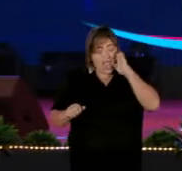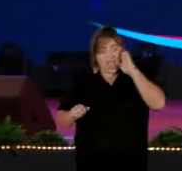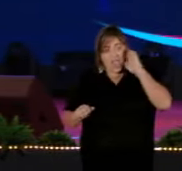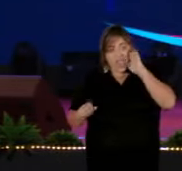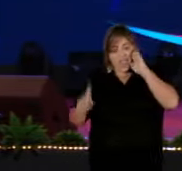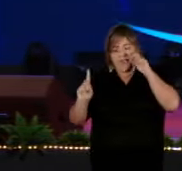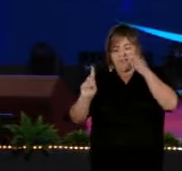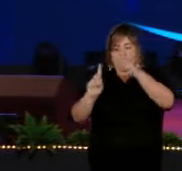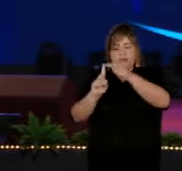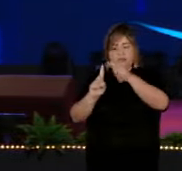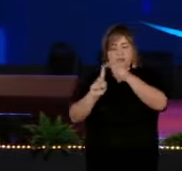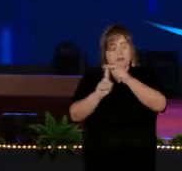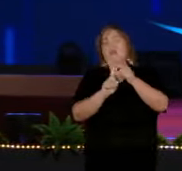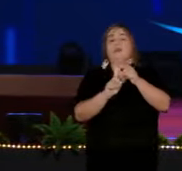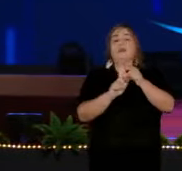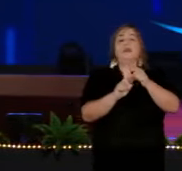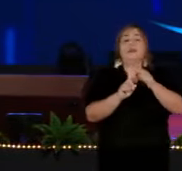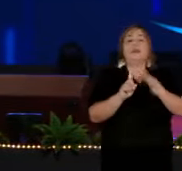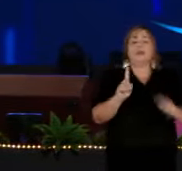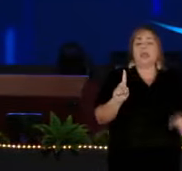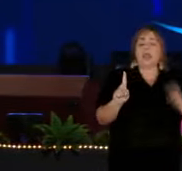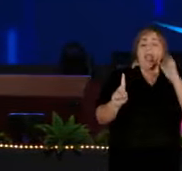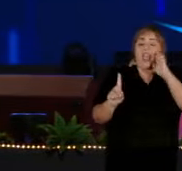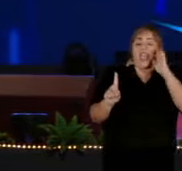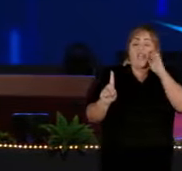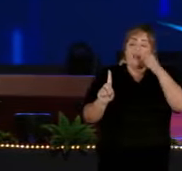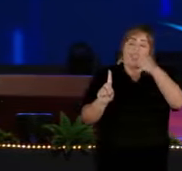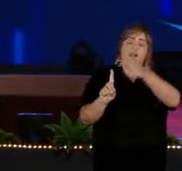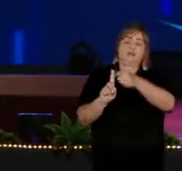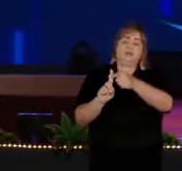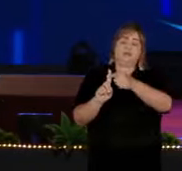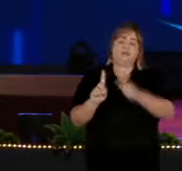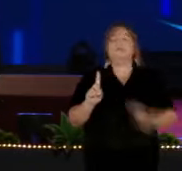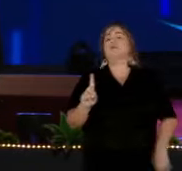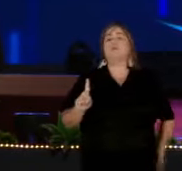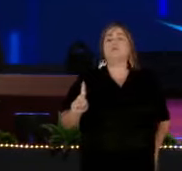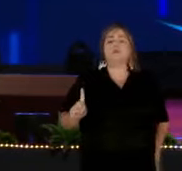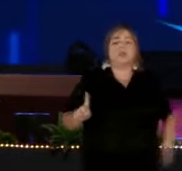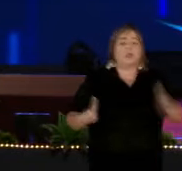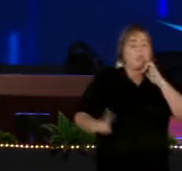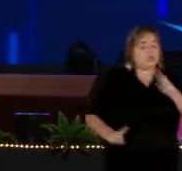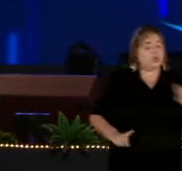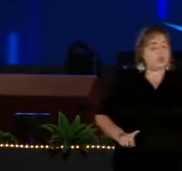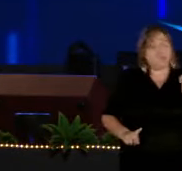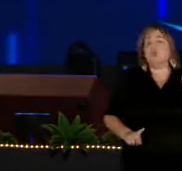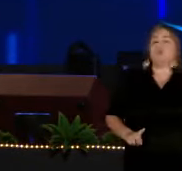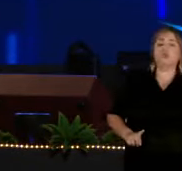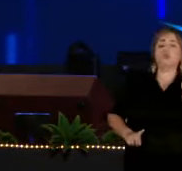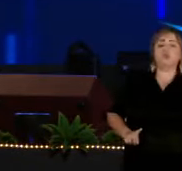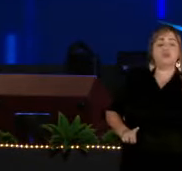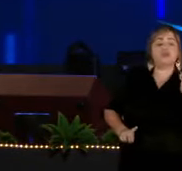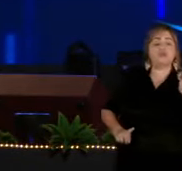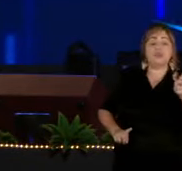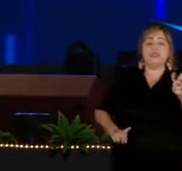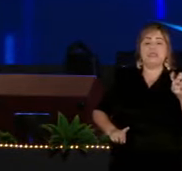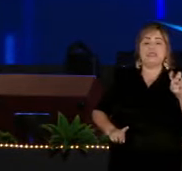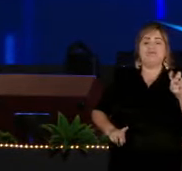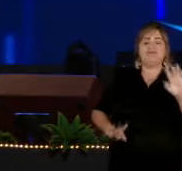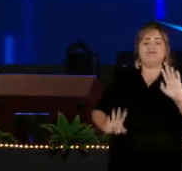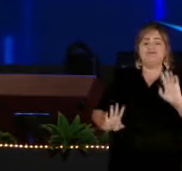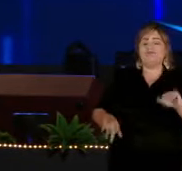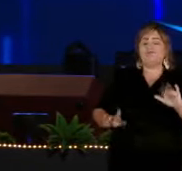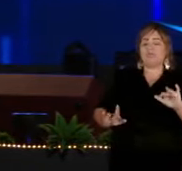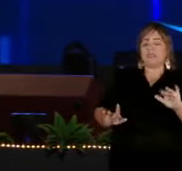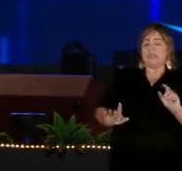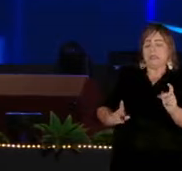Te quiere mentorear la mentira. Te quiere llevar a un sitio inseguro y sacar tus